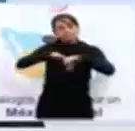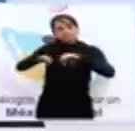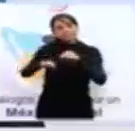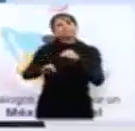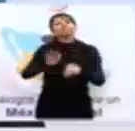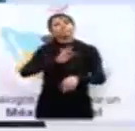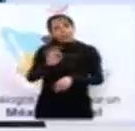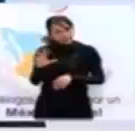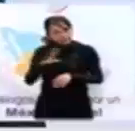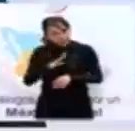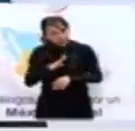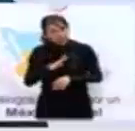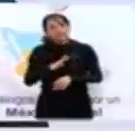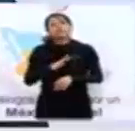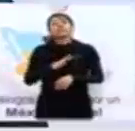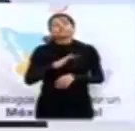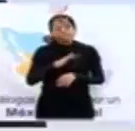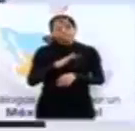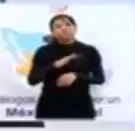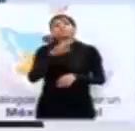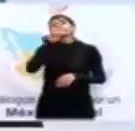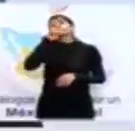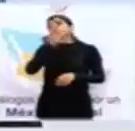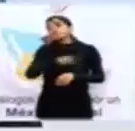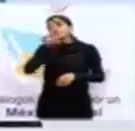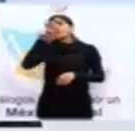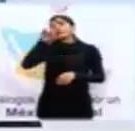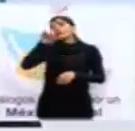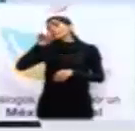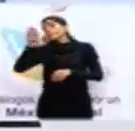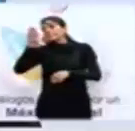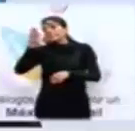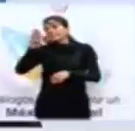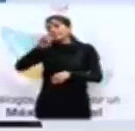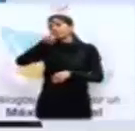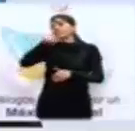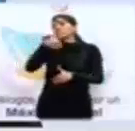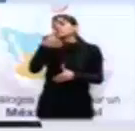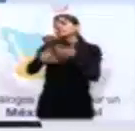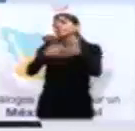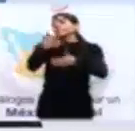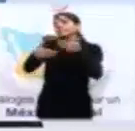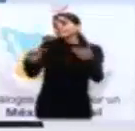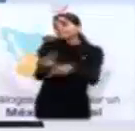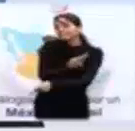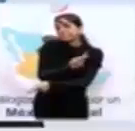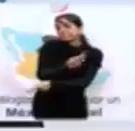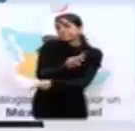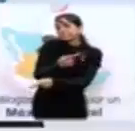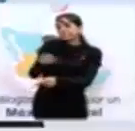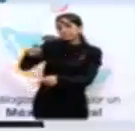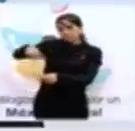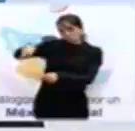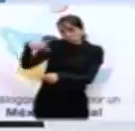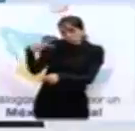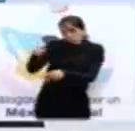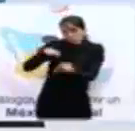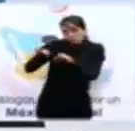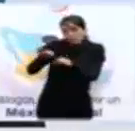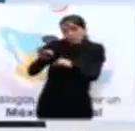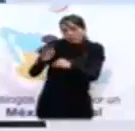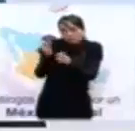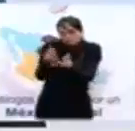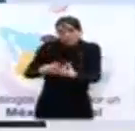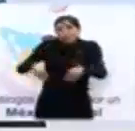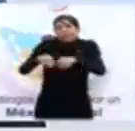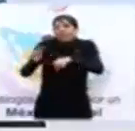de que la participación de la agricultura en el Producto Interno Bruto desciende con el tiempo, pero tiene una participación importante. Pero si